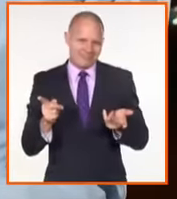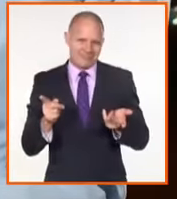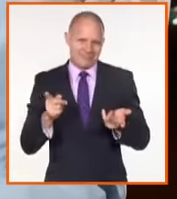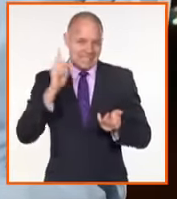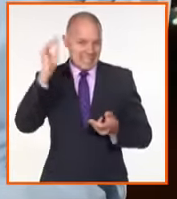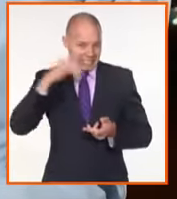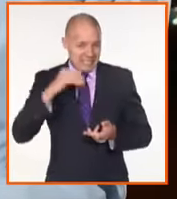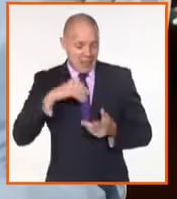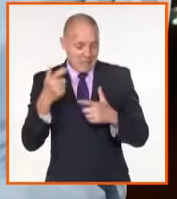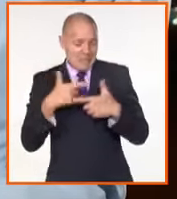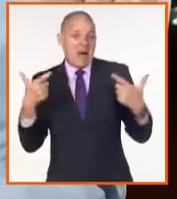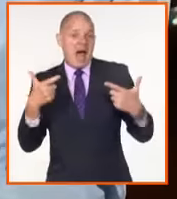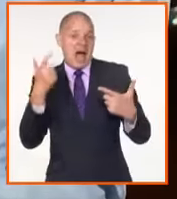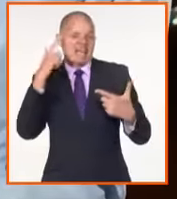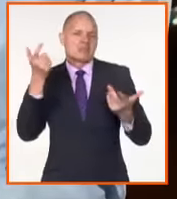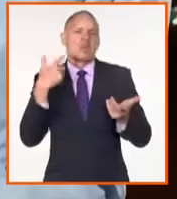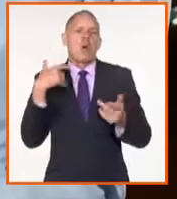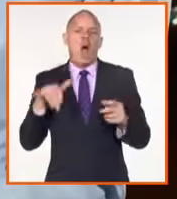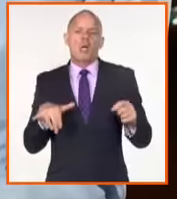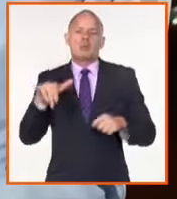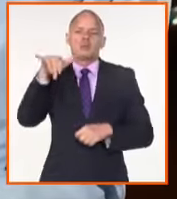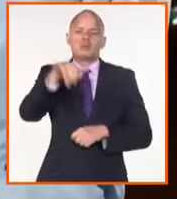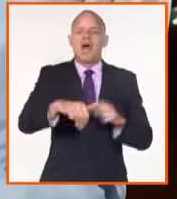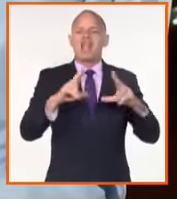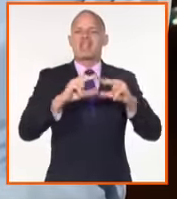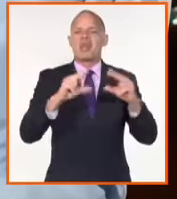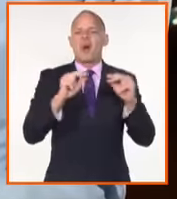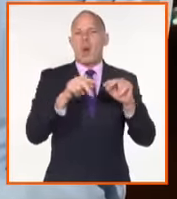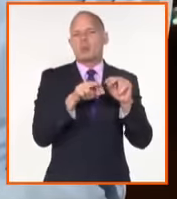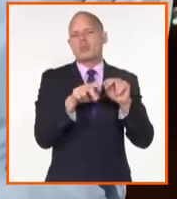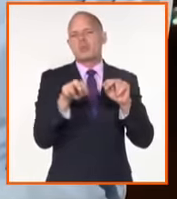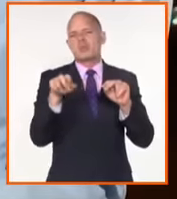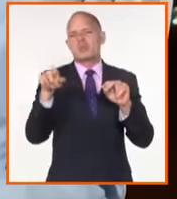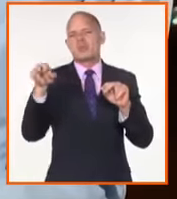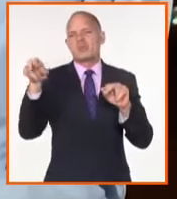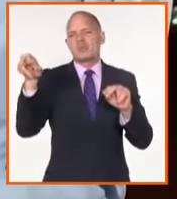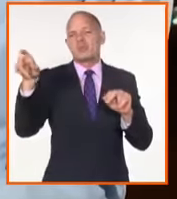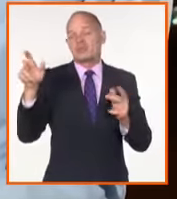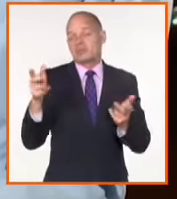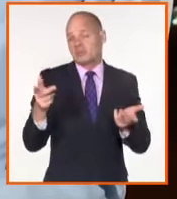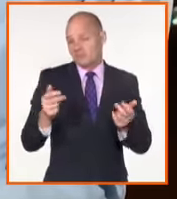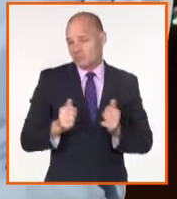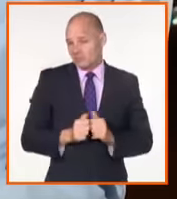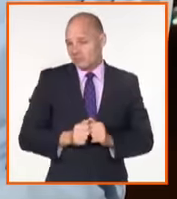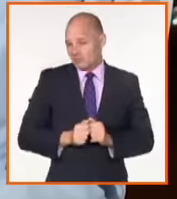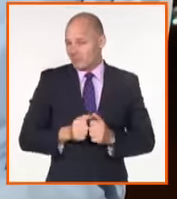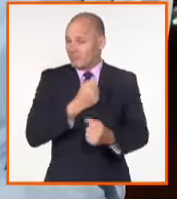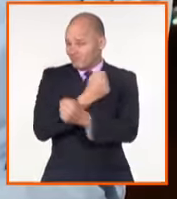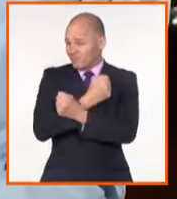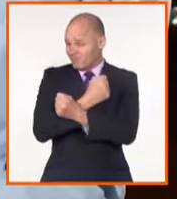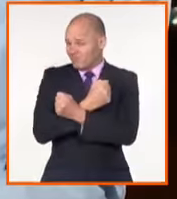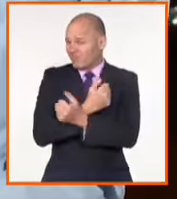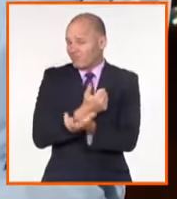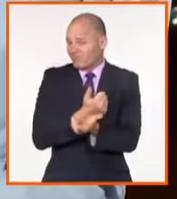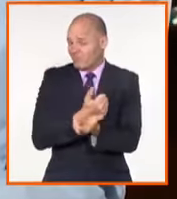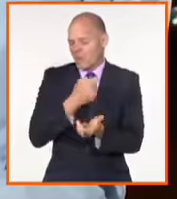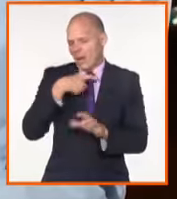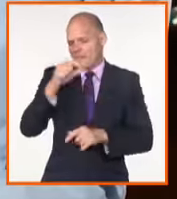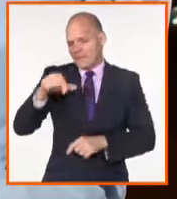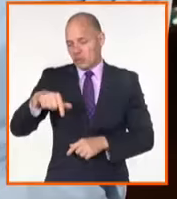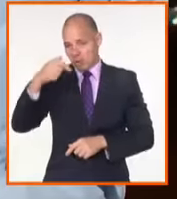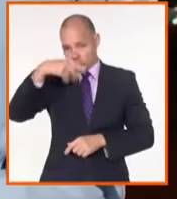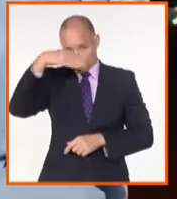a vivencias totalmente peligrosas, inseguras. Fíjate que los cubanos salen, los emigrados cubanos salen de Cuba